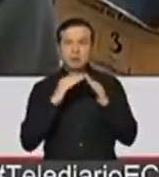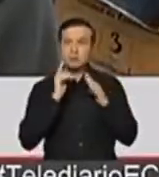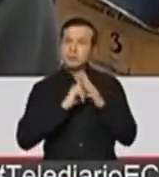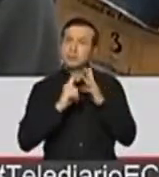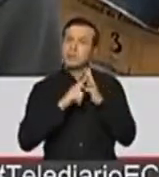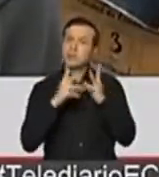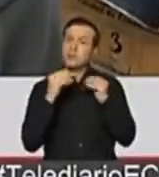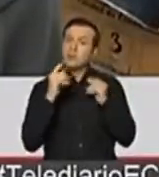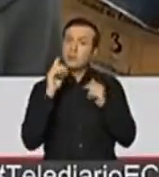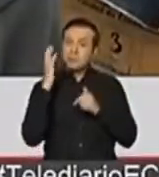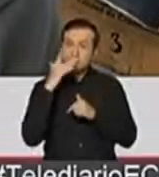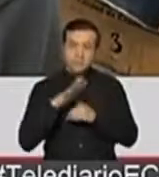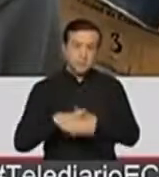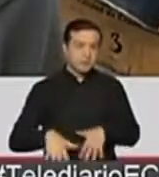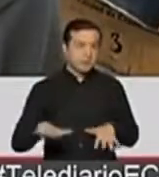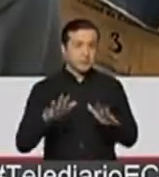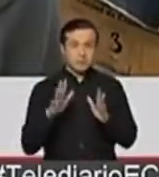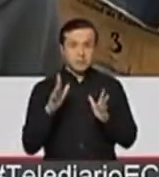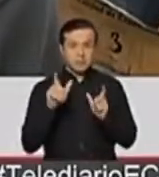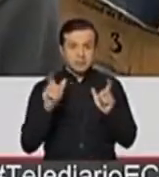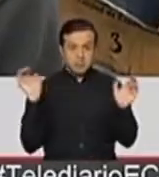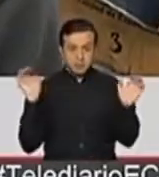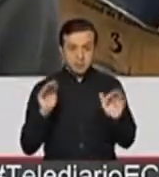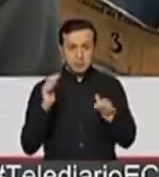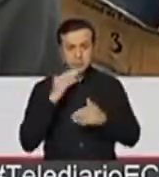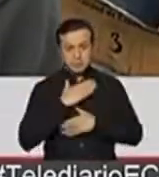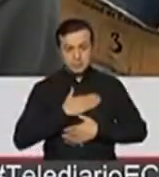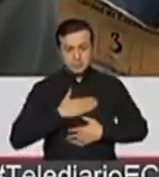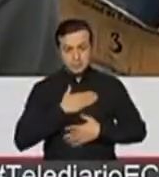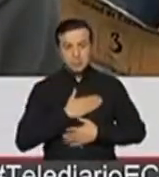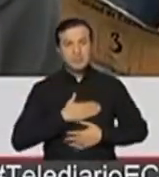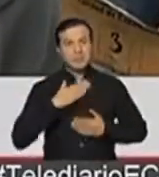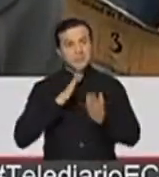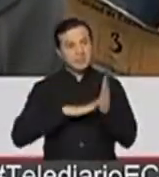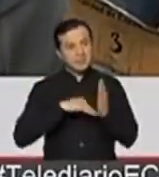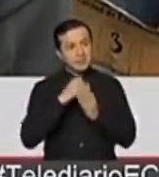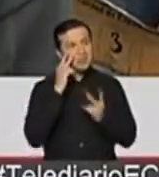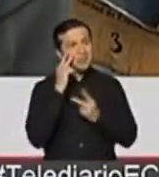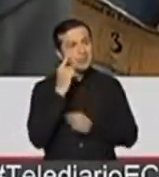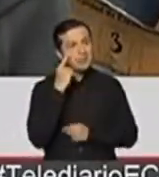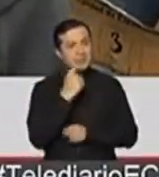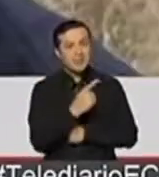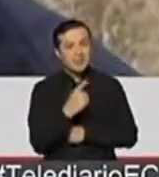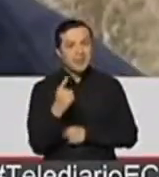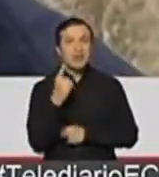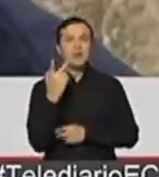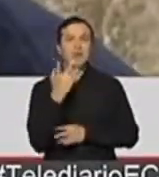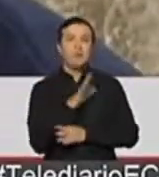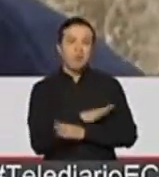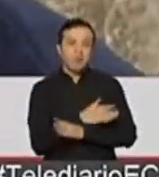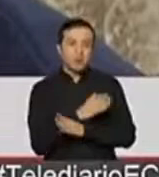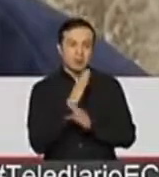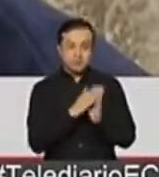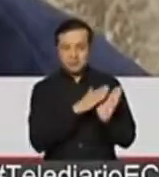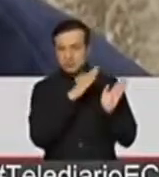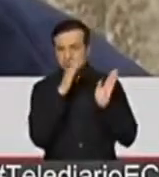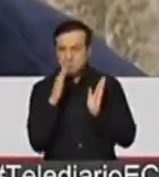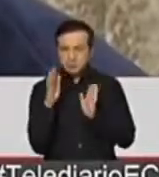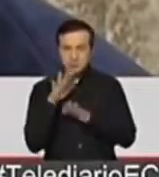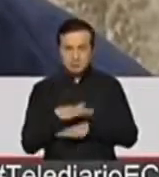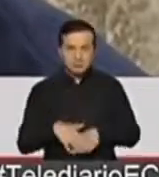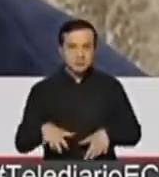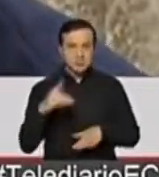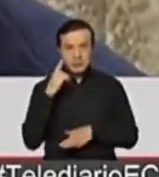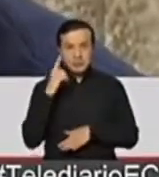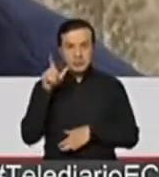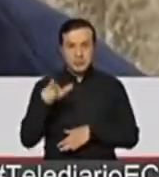tenemos mucha diversión, lo que es para que disfruten acerca de la pintura, la escultura, tenemos música. Caminamos unos metros y